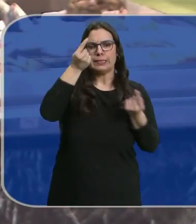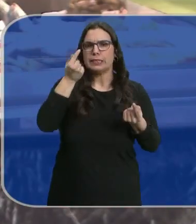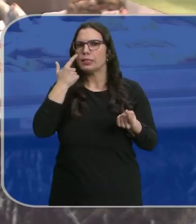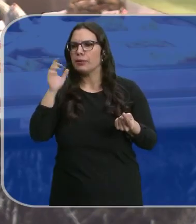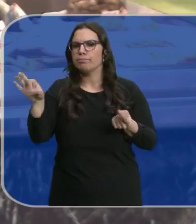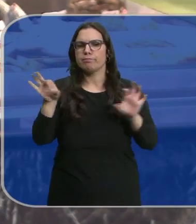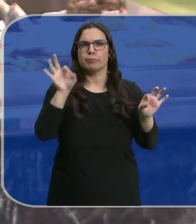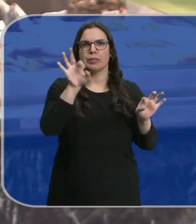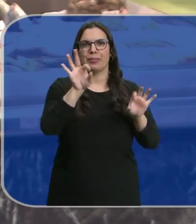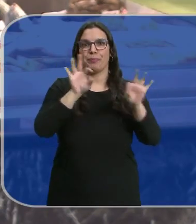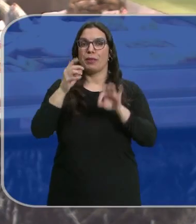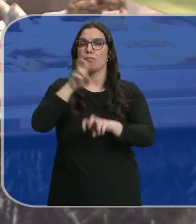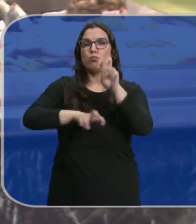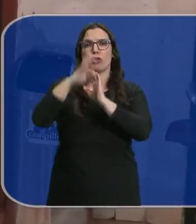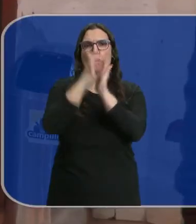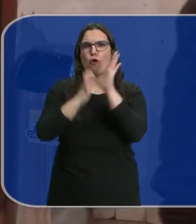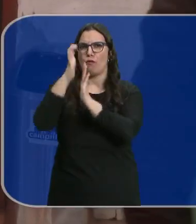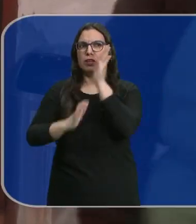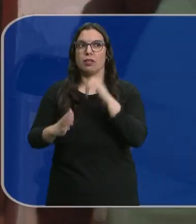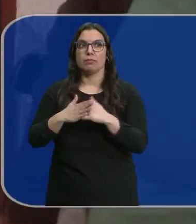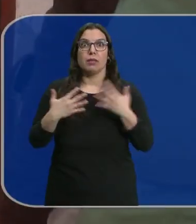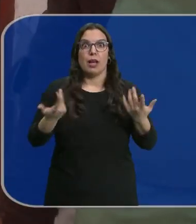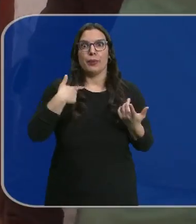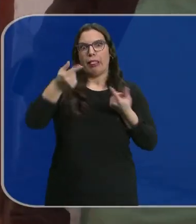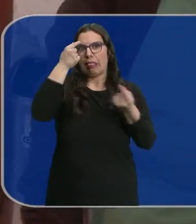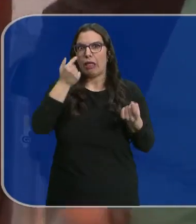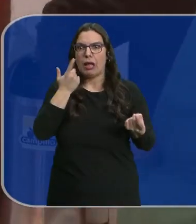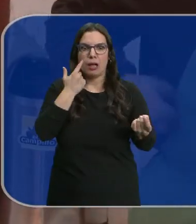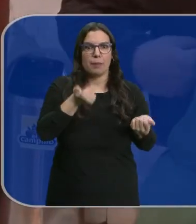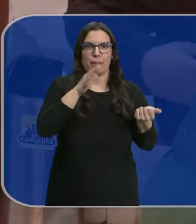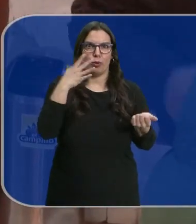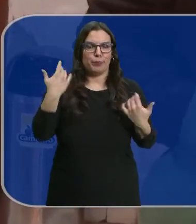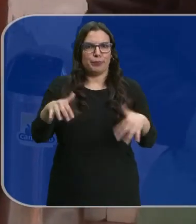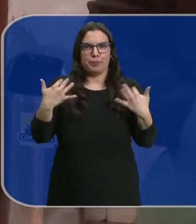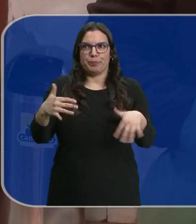llenan el carro y, sobre todo, buscan las ofertas. Claro, uno mira más que antes porque la